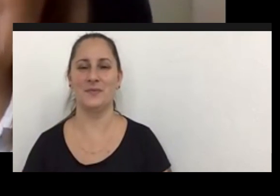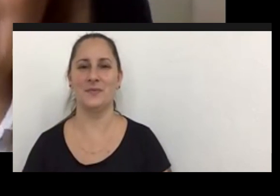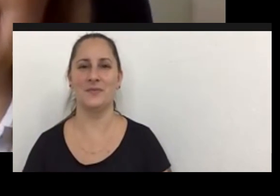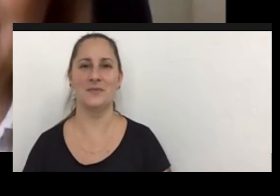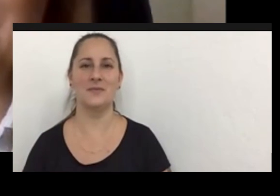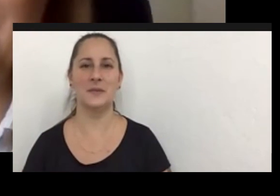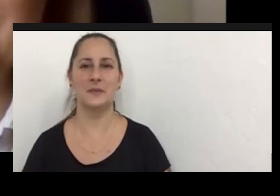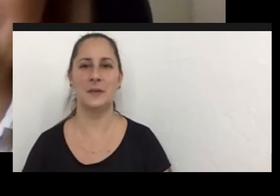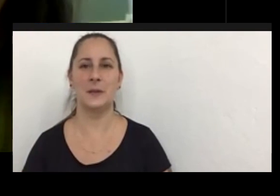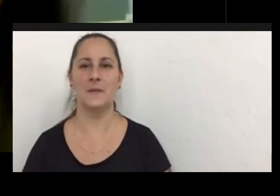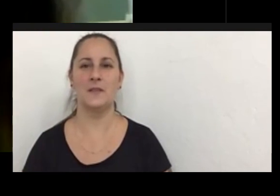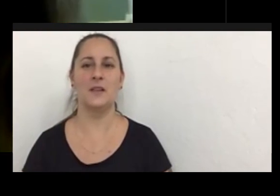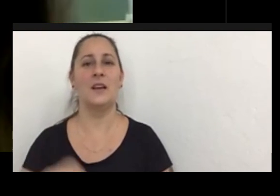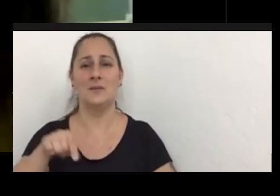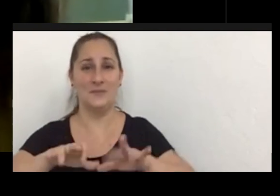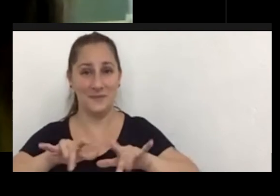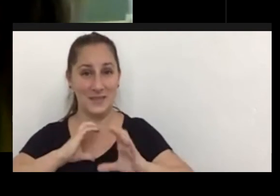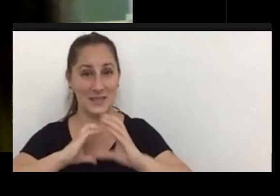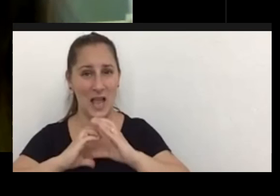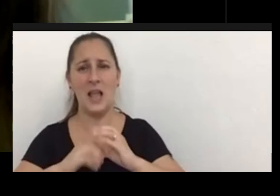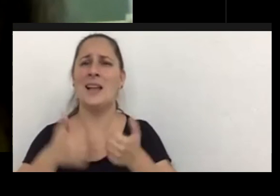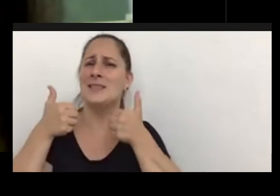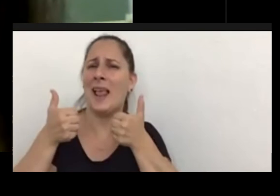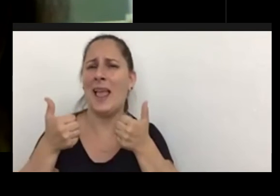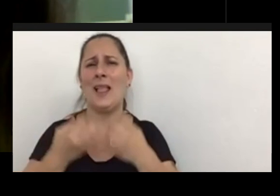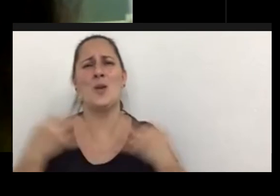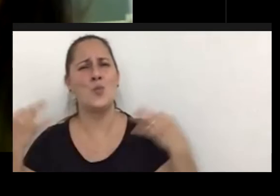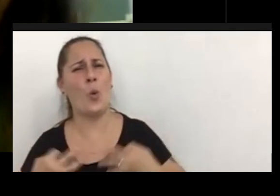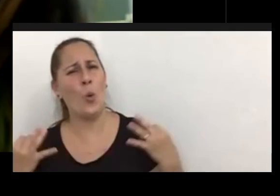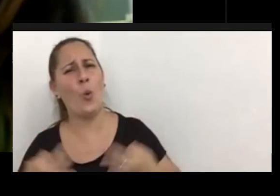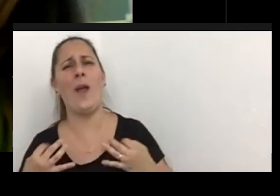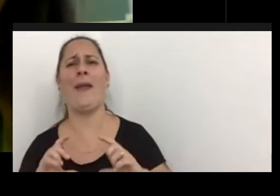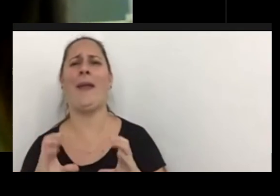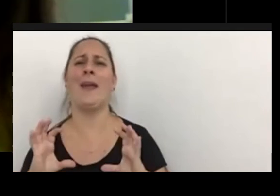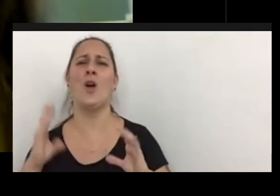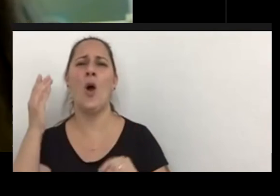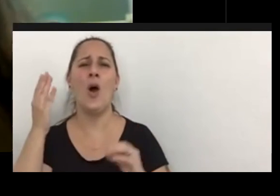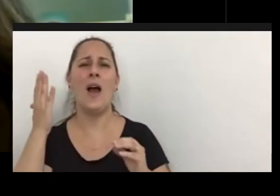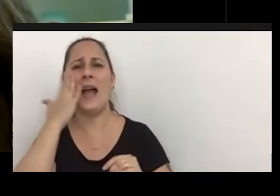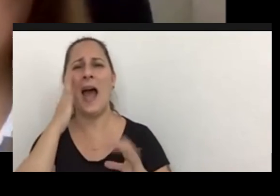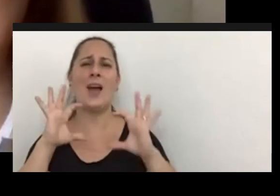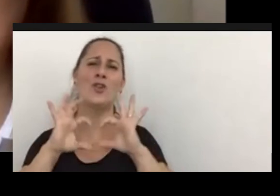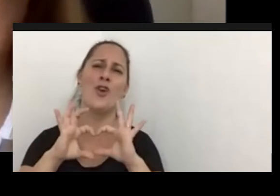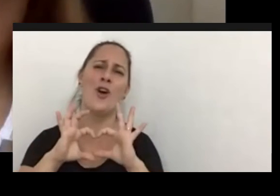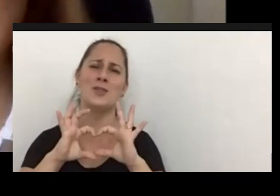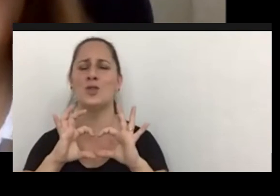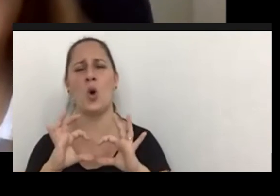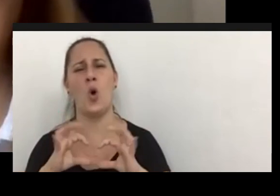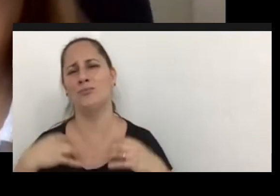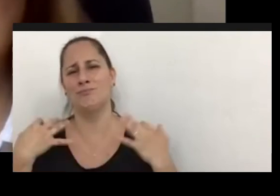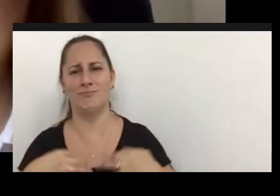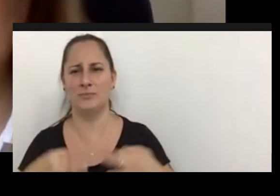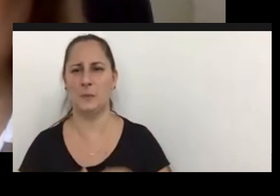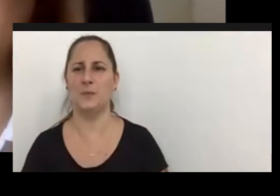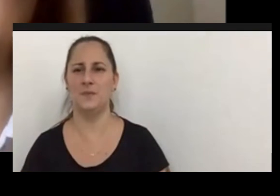Acá te ponen todos excelente, muy bueno, caritas con corazones. No, es muy era bueno. para distendernos, era